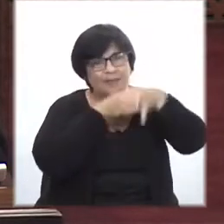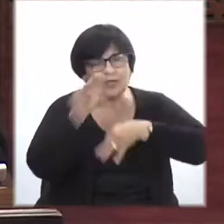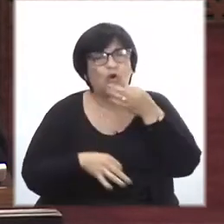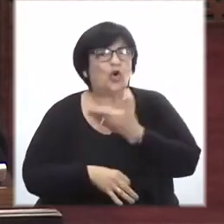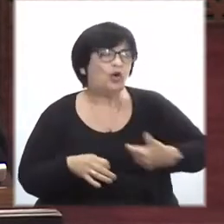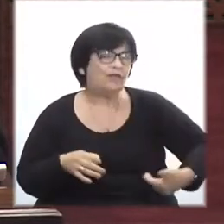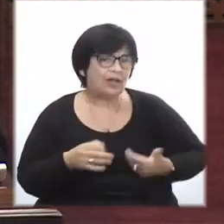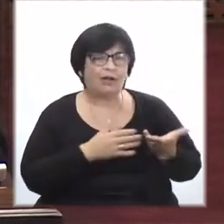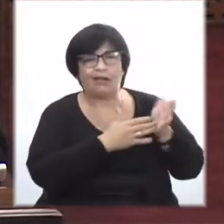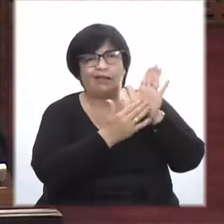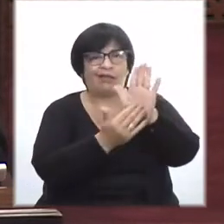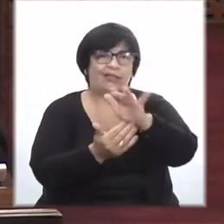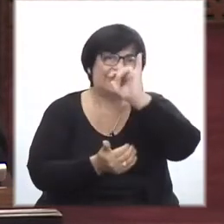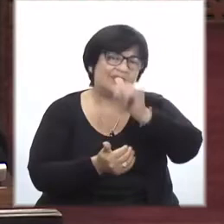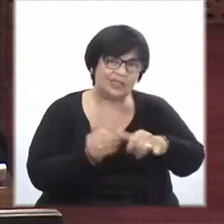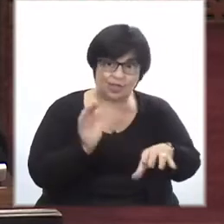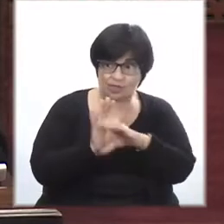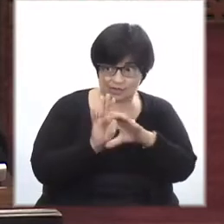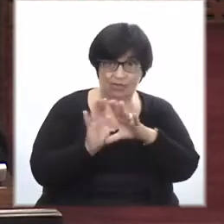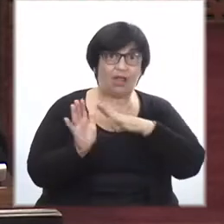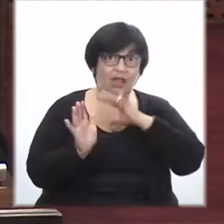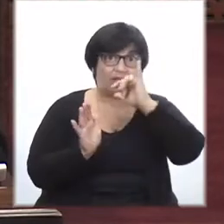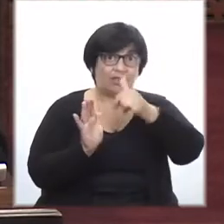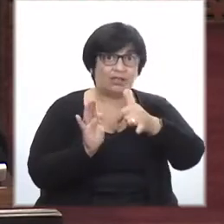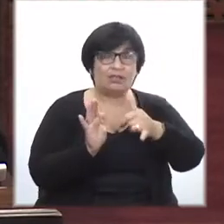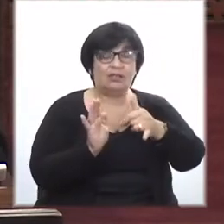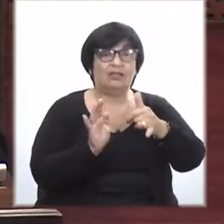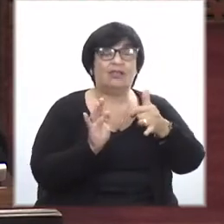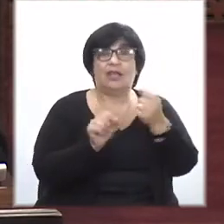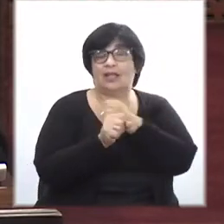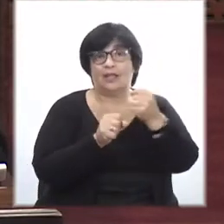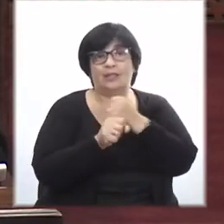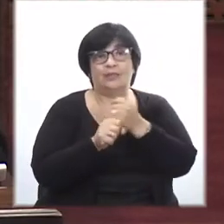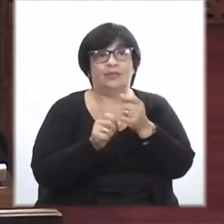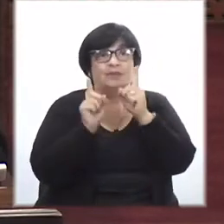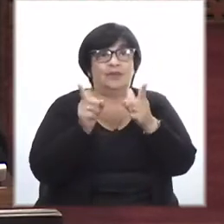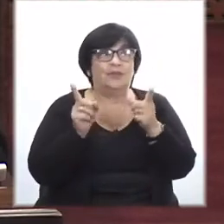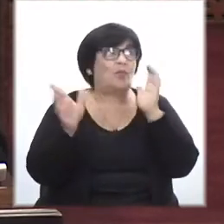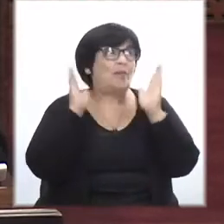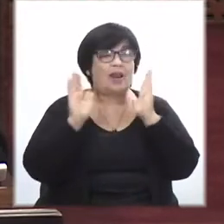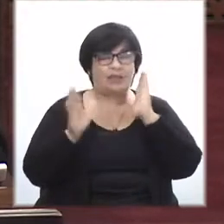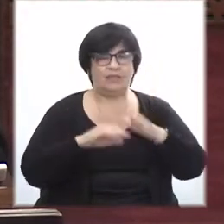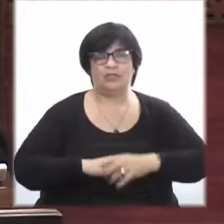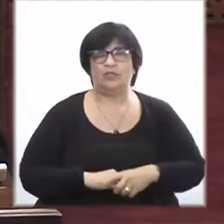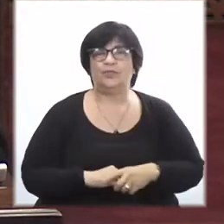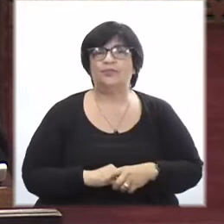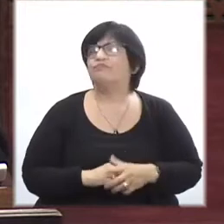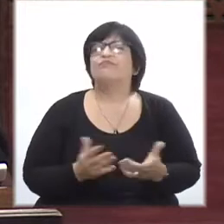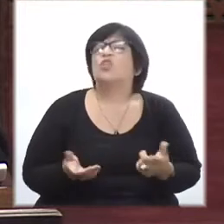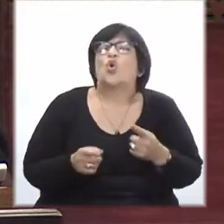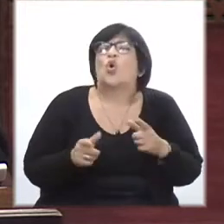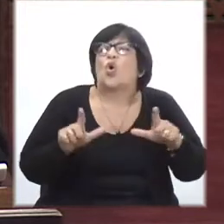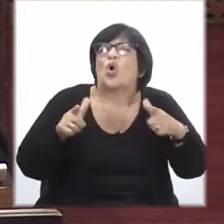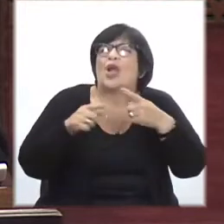Ejecutivo respaldan la plena constitucionalidad del mismo aprobado por el Poder Legislativo. No existen